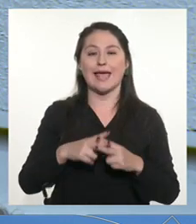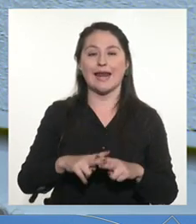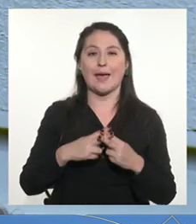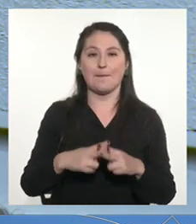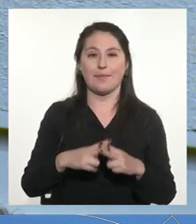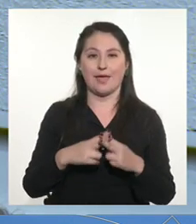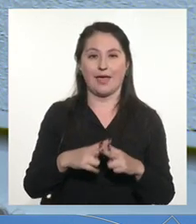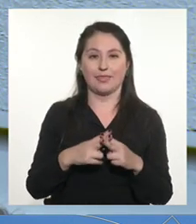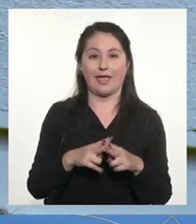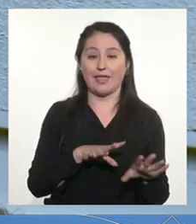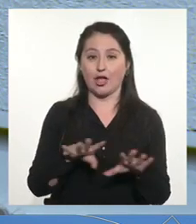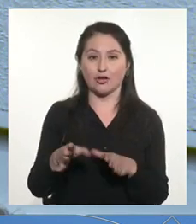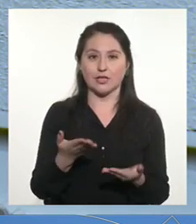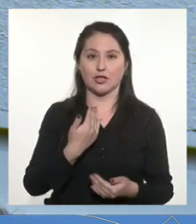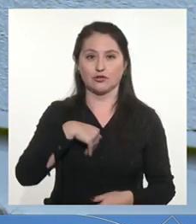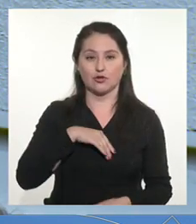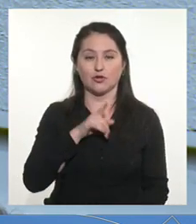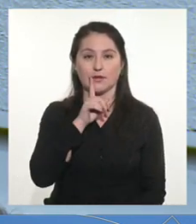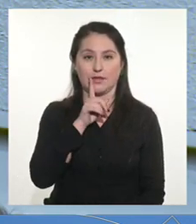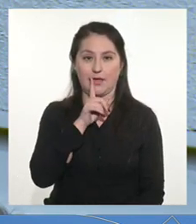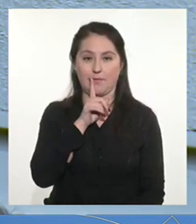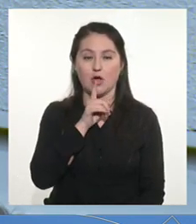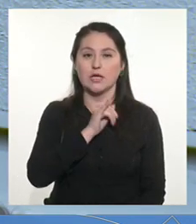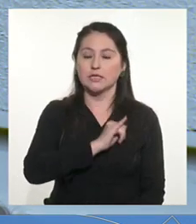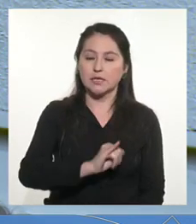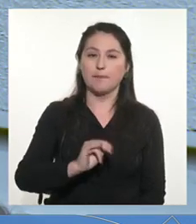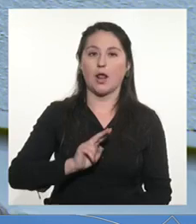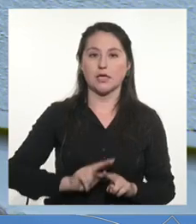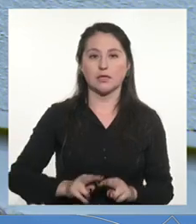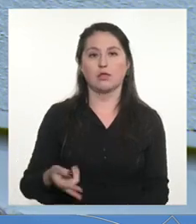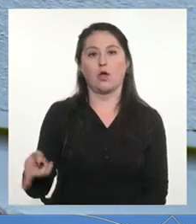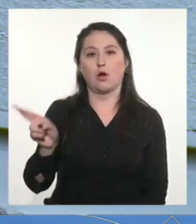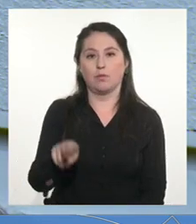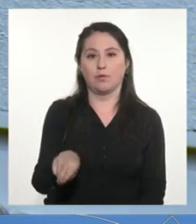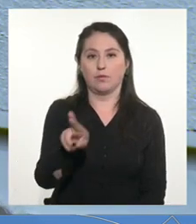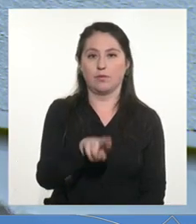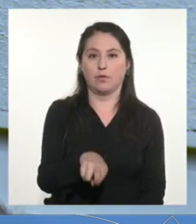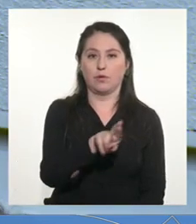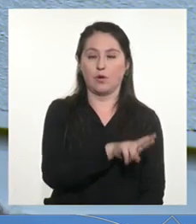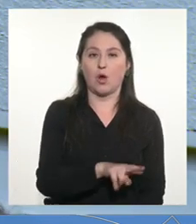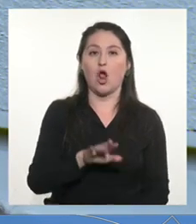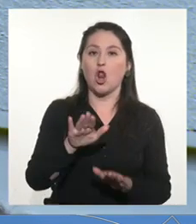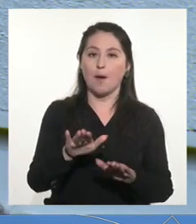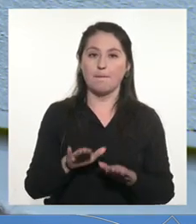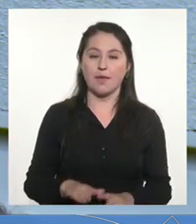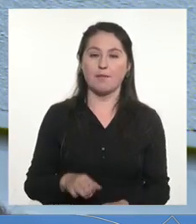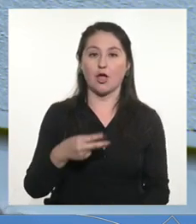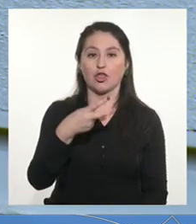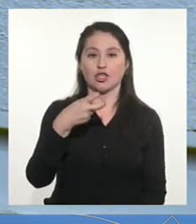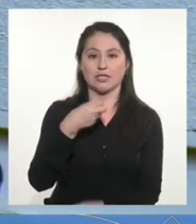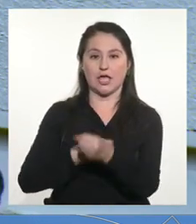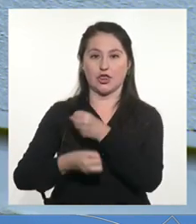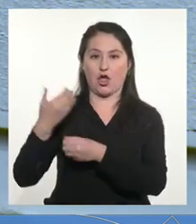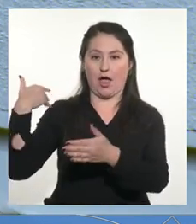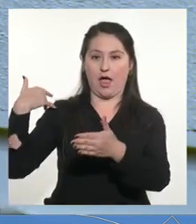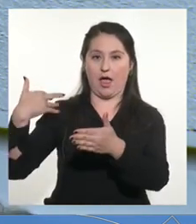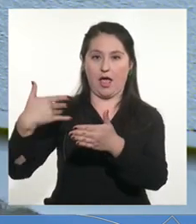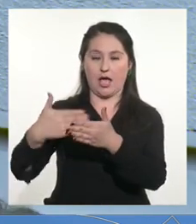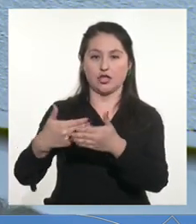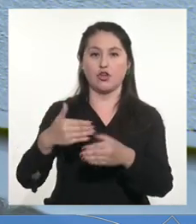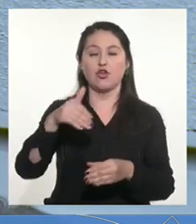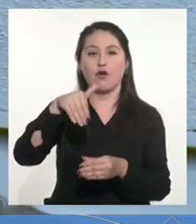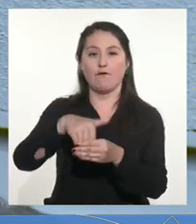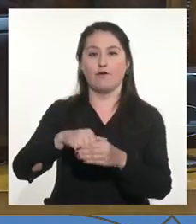porque si no seguiremos haciendo exactamente lo mismo que hemos venido haciendo por 200 años voto a favor ha dicho ser